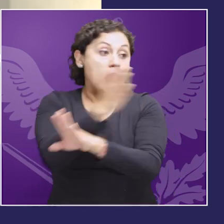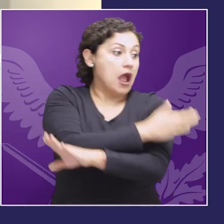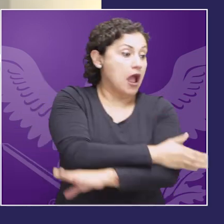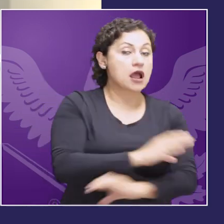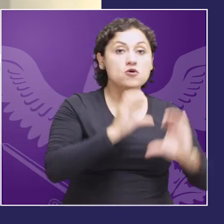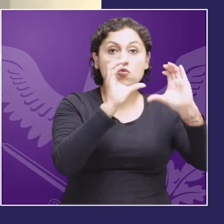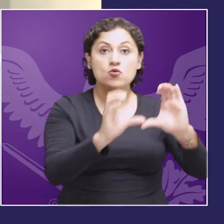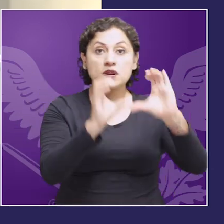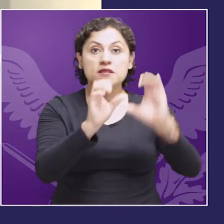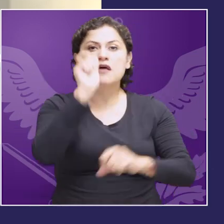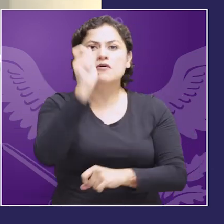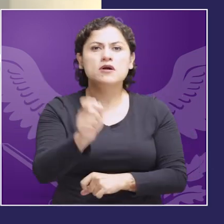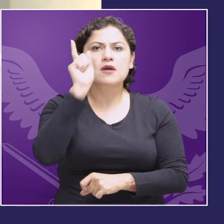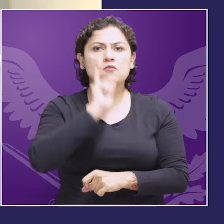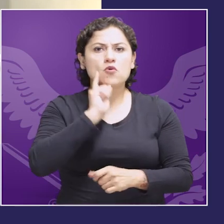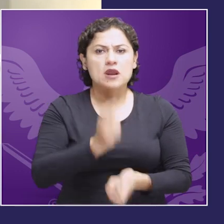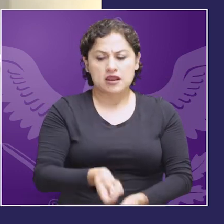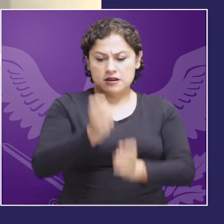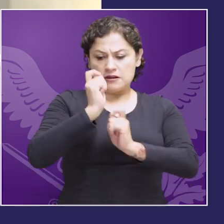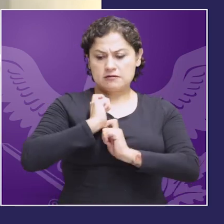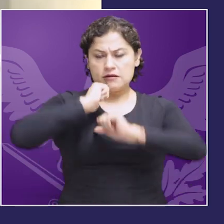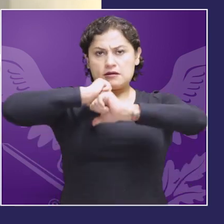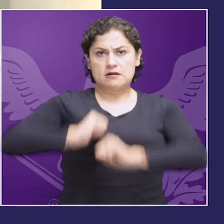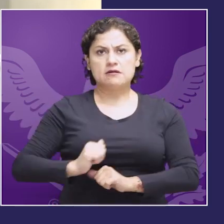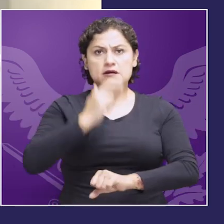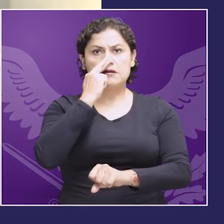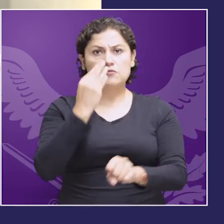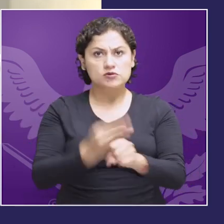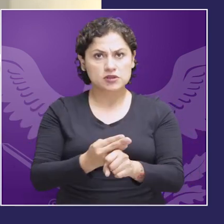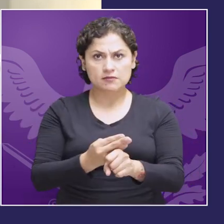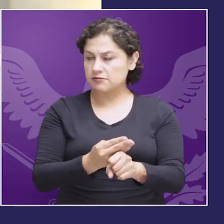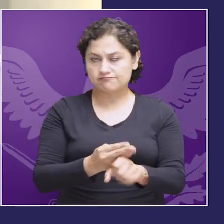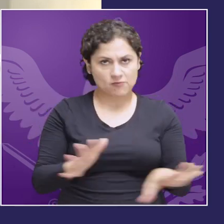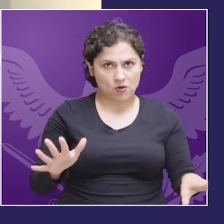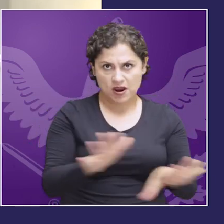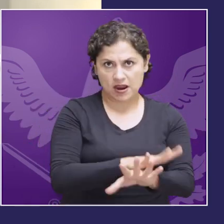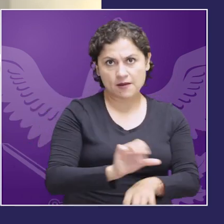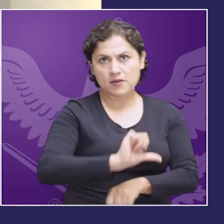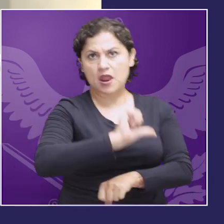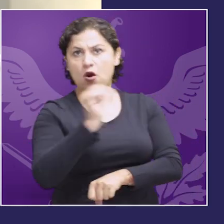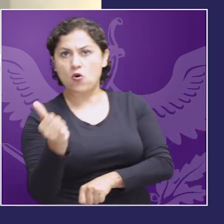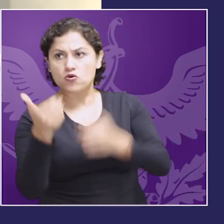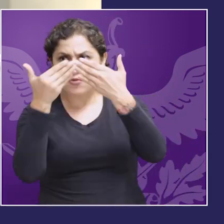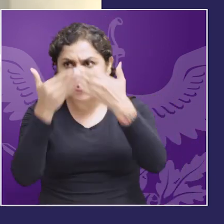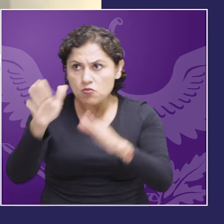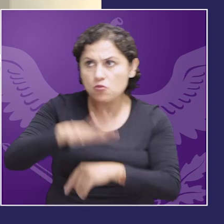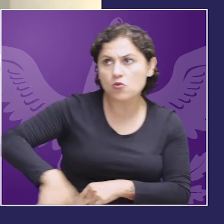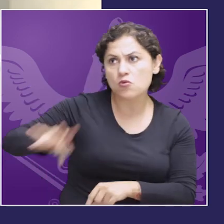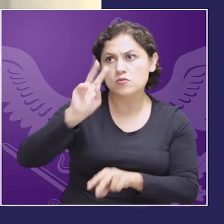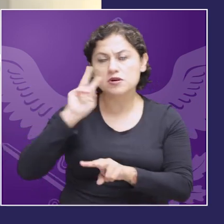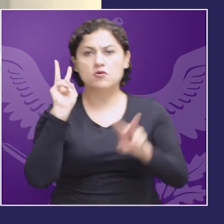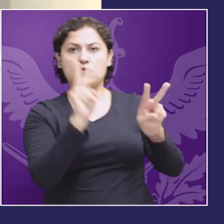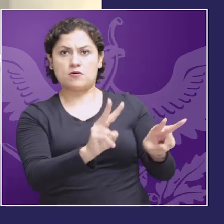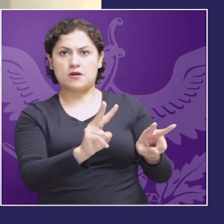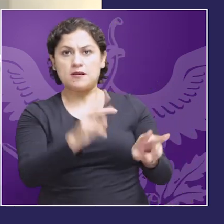politizar lo que pasaba en ese espacio de los cuidados, donde las mujeres éramos las responsables,